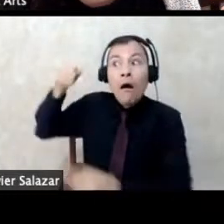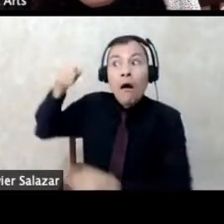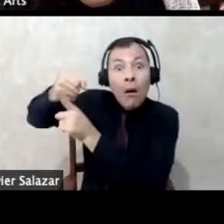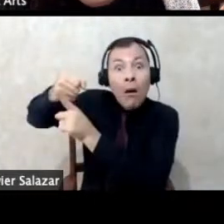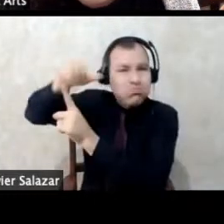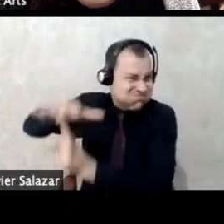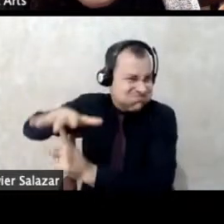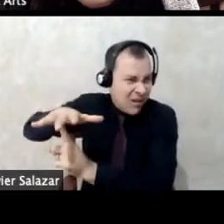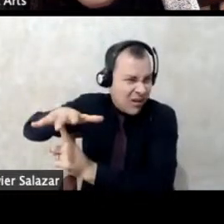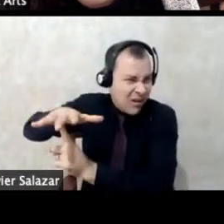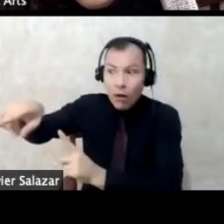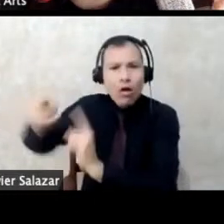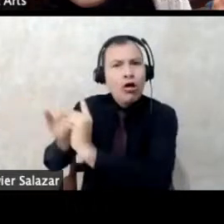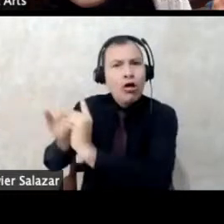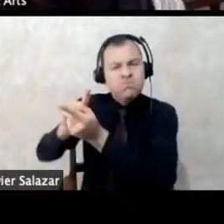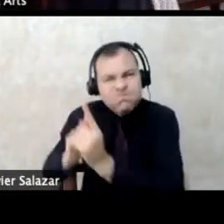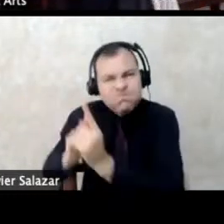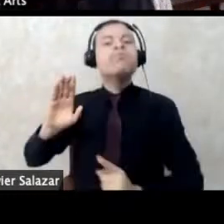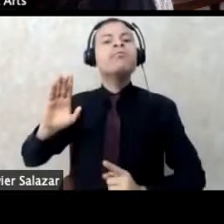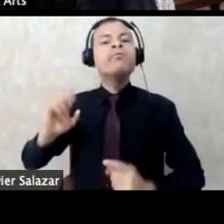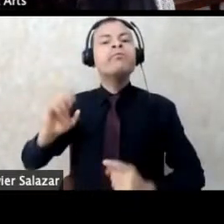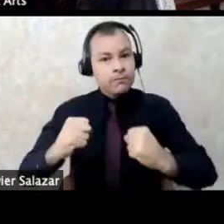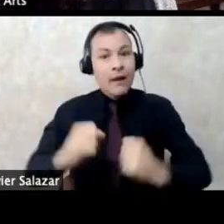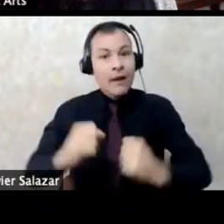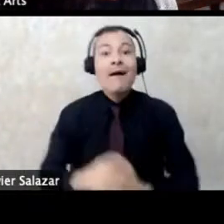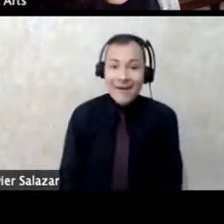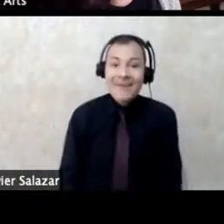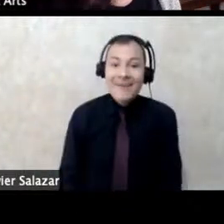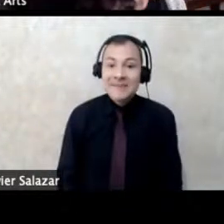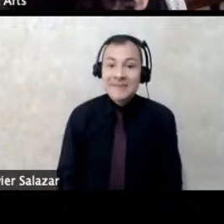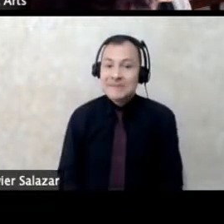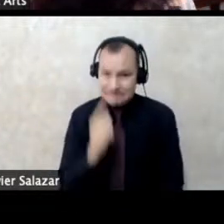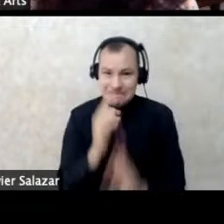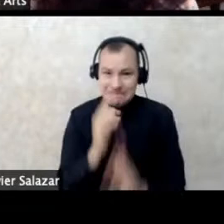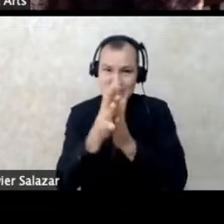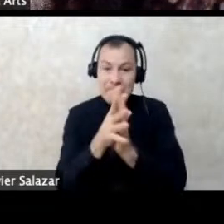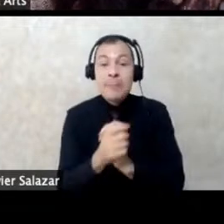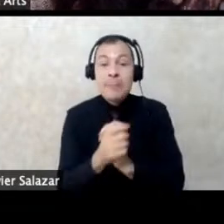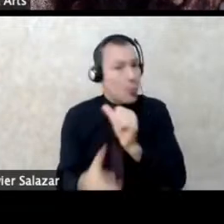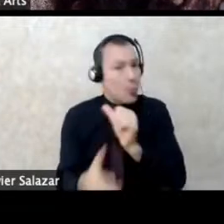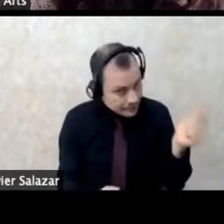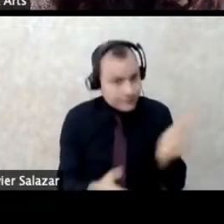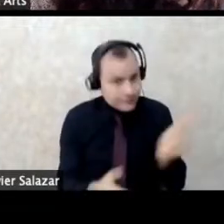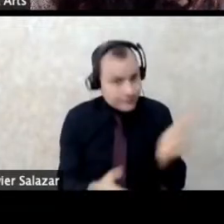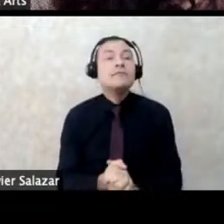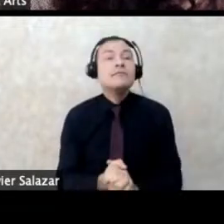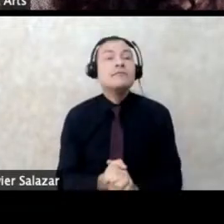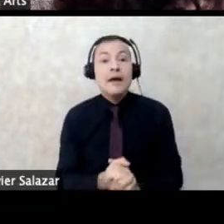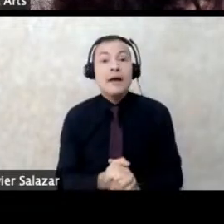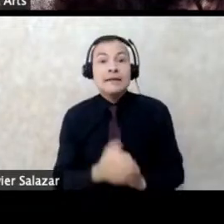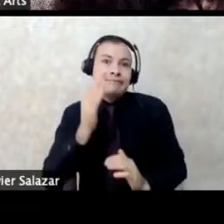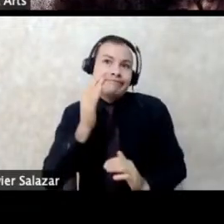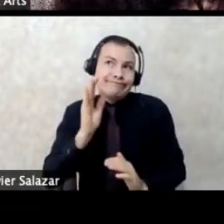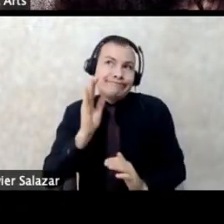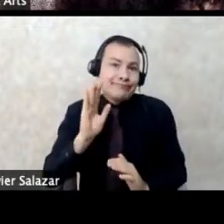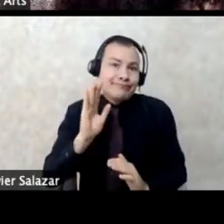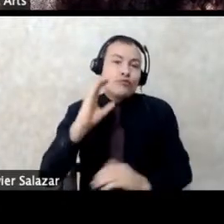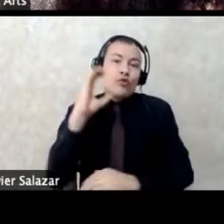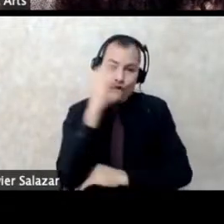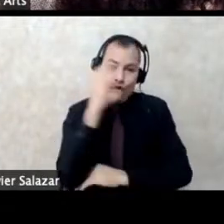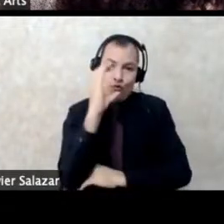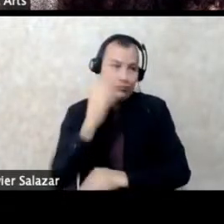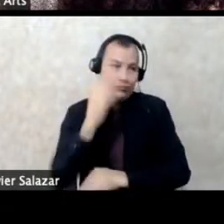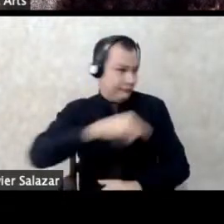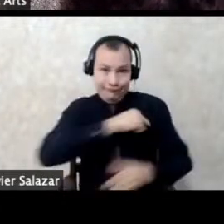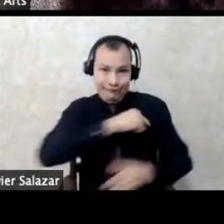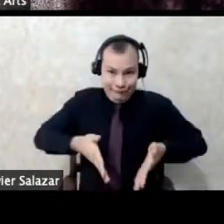a través de las manifestaciones y la resistencia misma como colombianos y actores sociales que somos directamente en